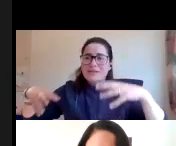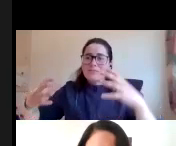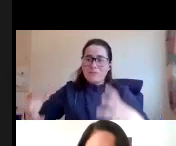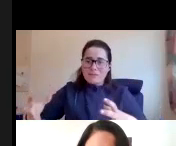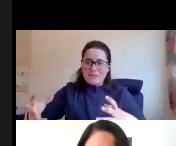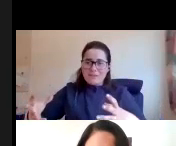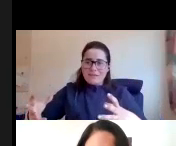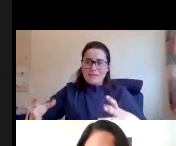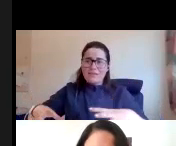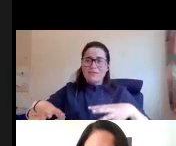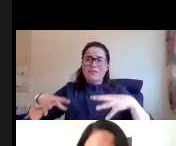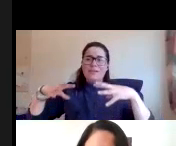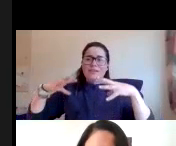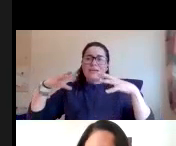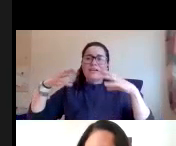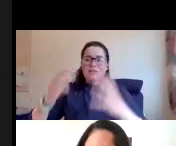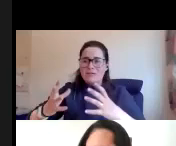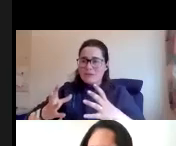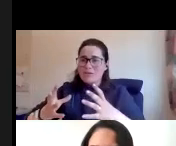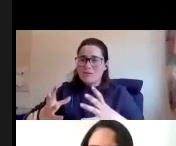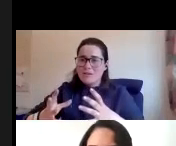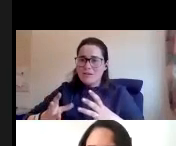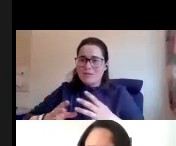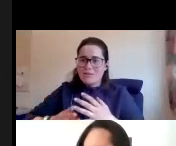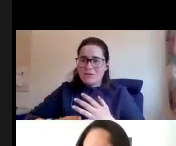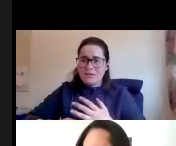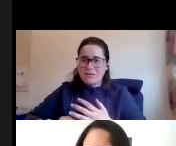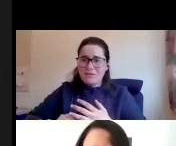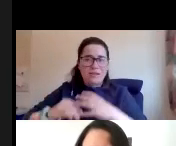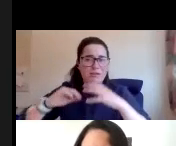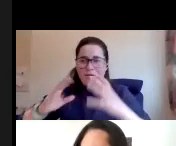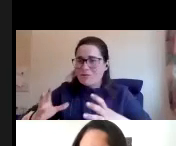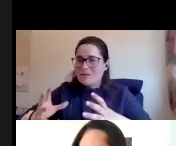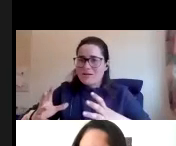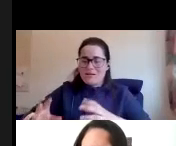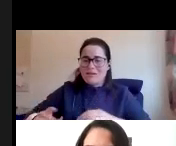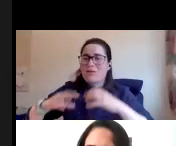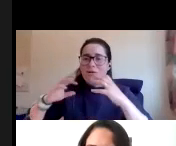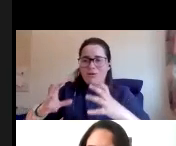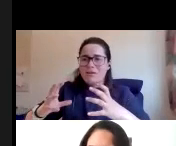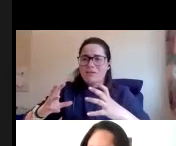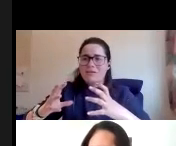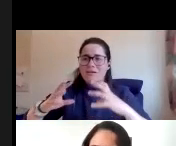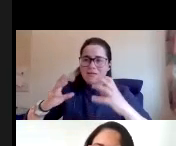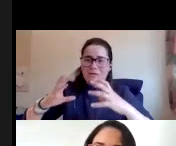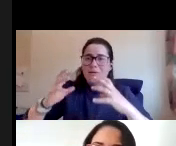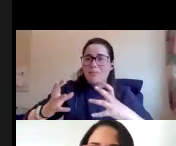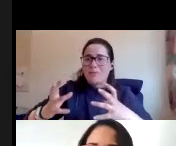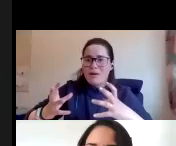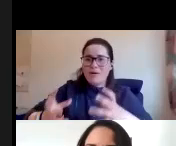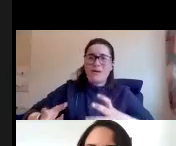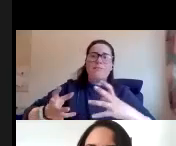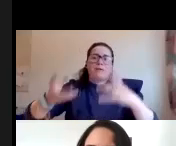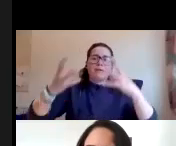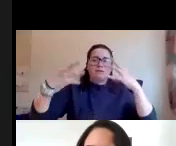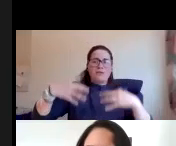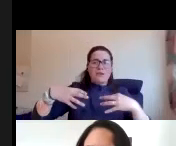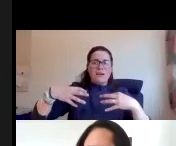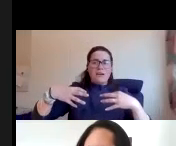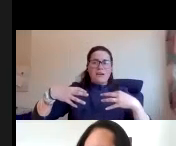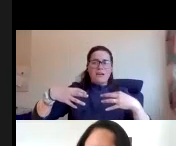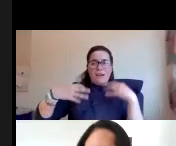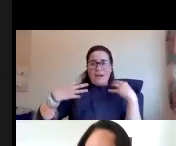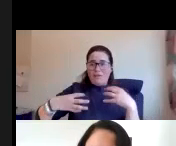esfuerzos de respuesta que no tienen el asesoramiento técnico correcto, que no logran resolver el problema y por